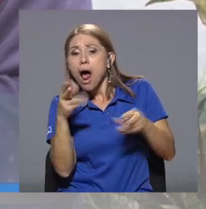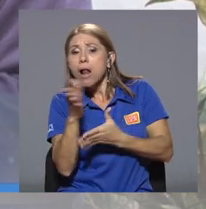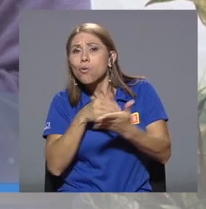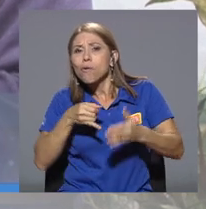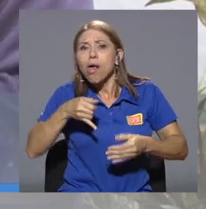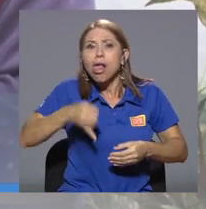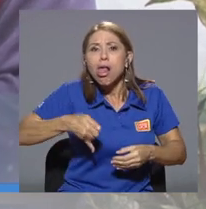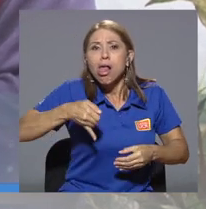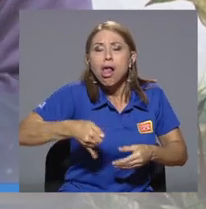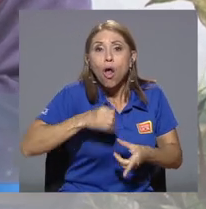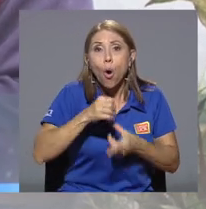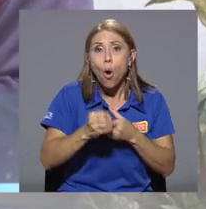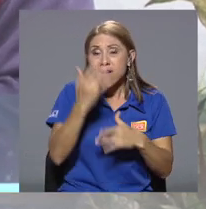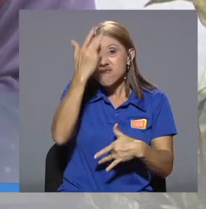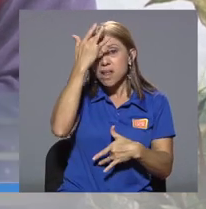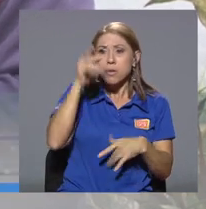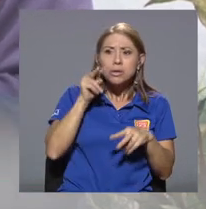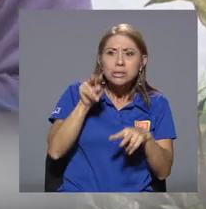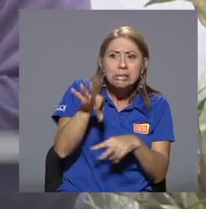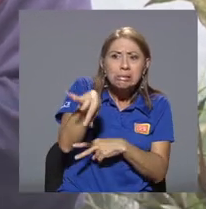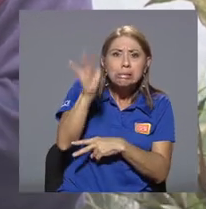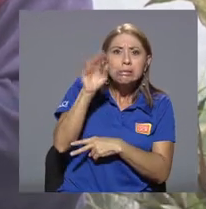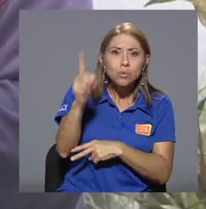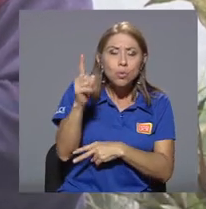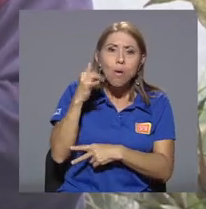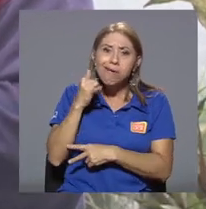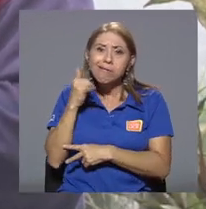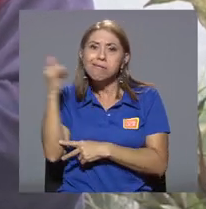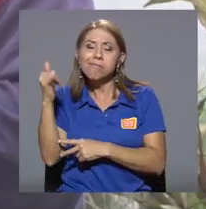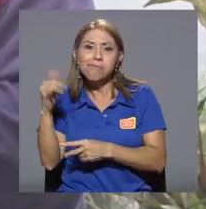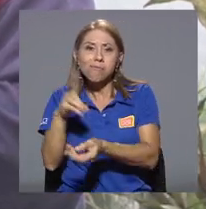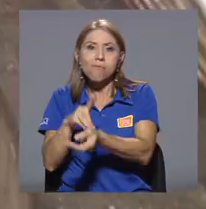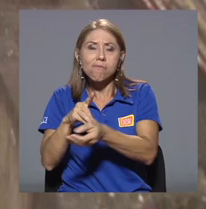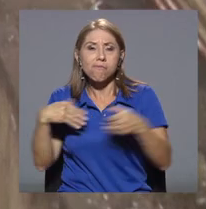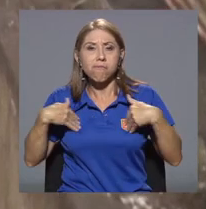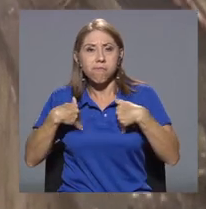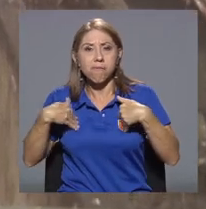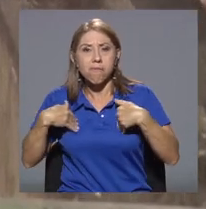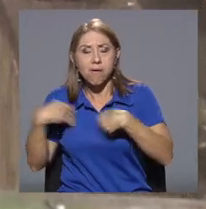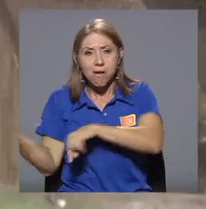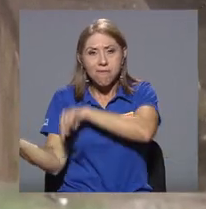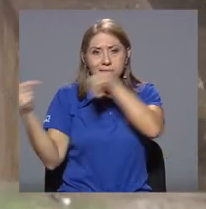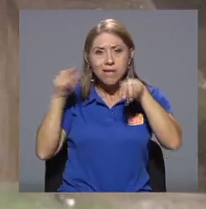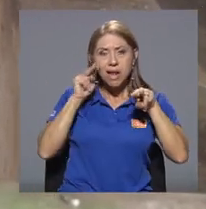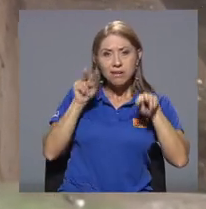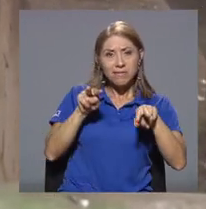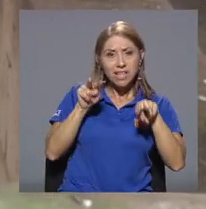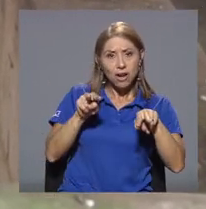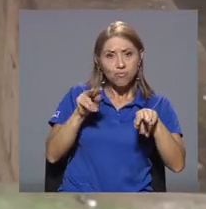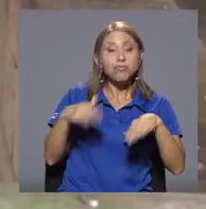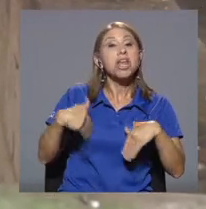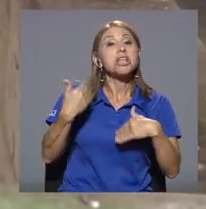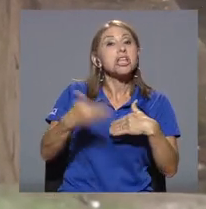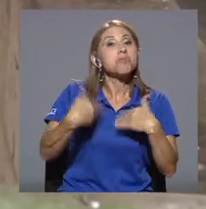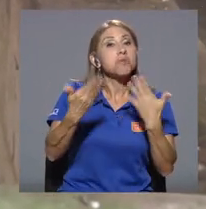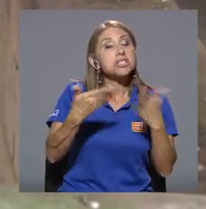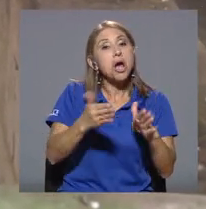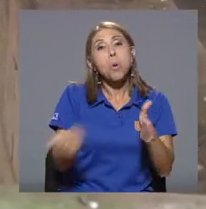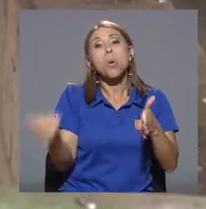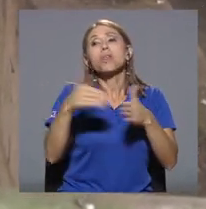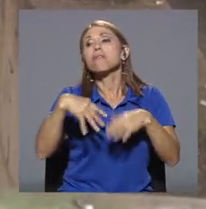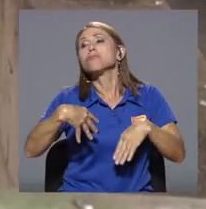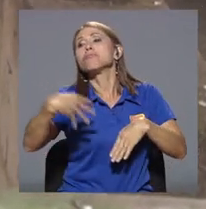enfermo. Y si hubiera uno renco o enfermo, hay que llamar al veterinario para que ellos vengan a revisarlo. Los regresamos de